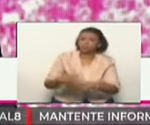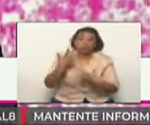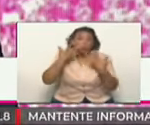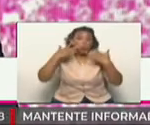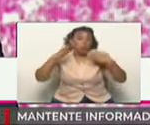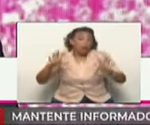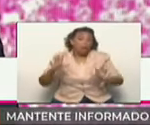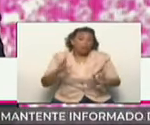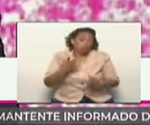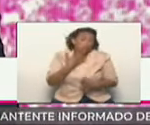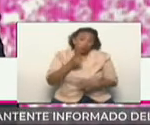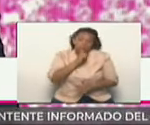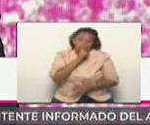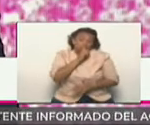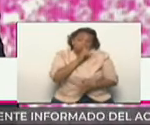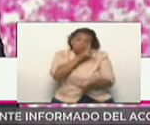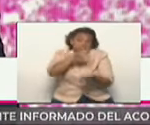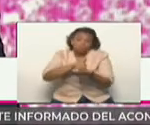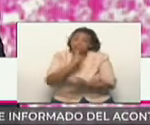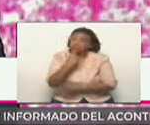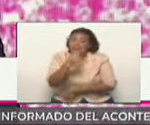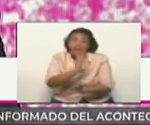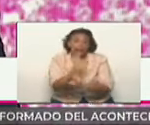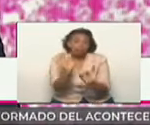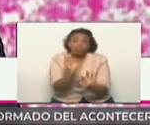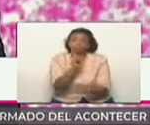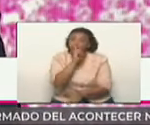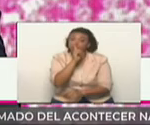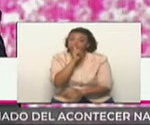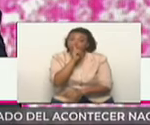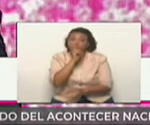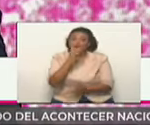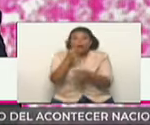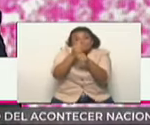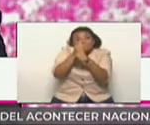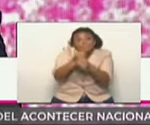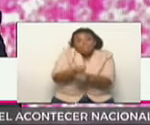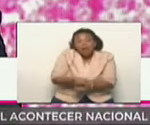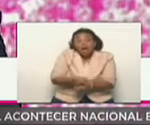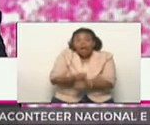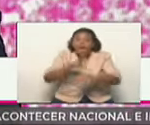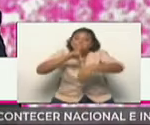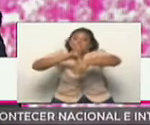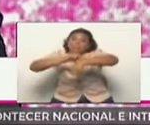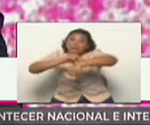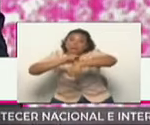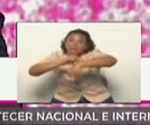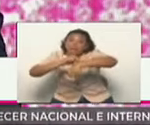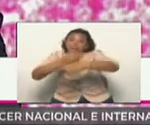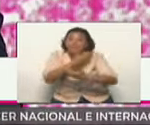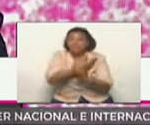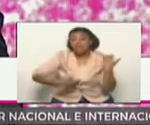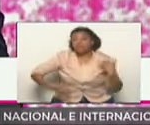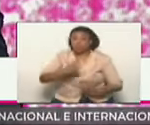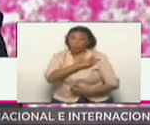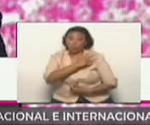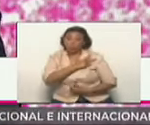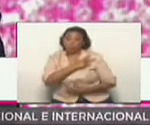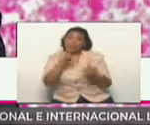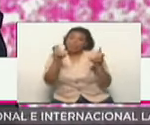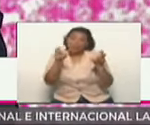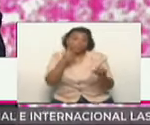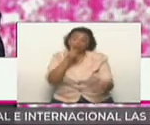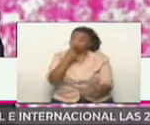yo no me pronuncio sobre ese tema. Le toca a los médicos y al presidente Lula hablar sobre el tema.